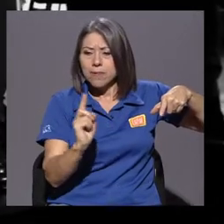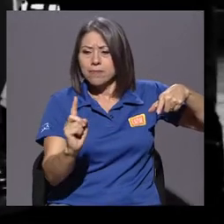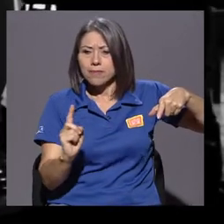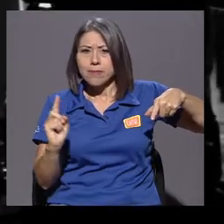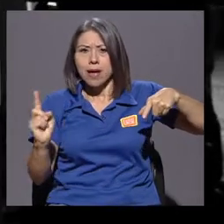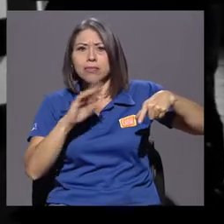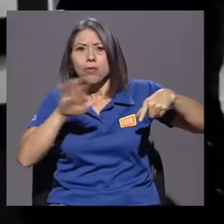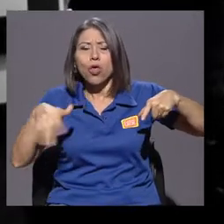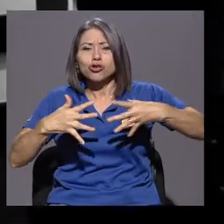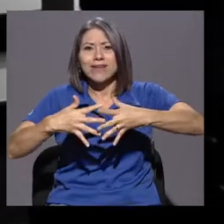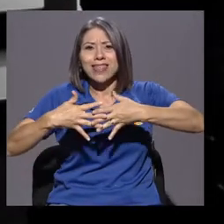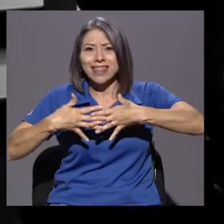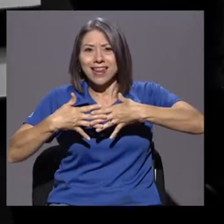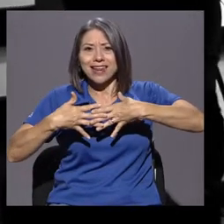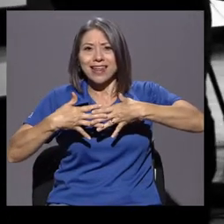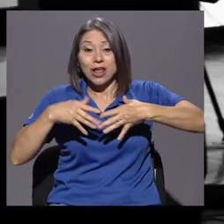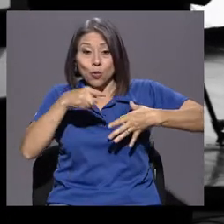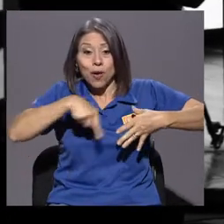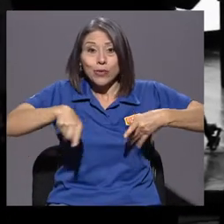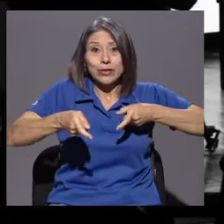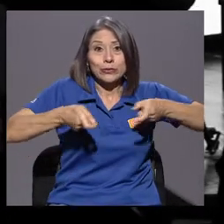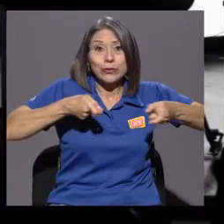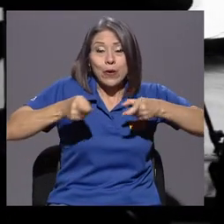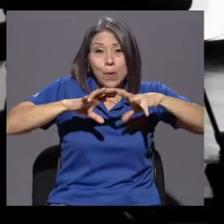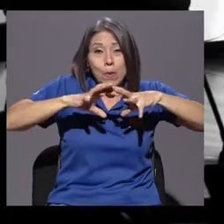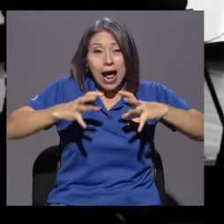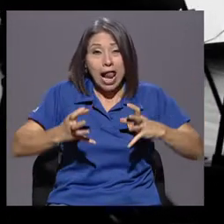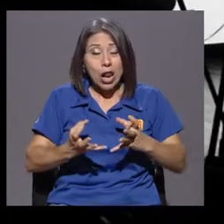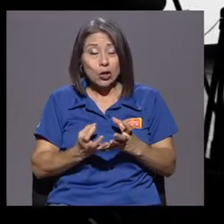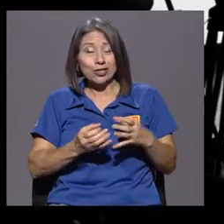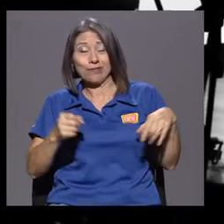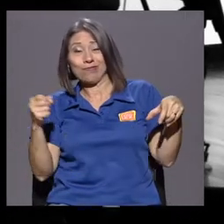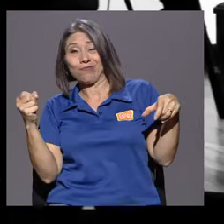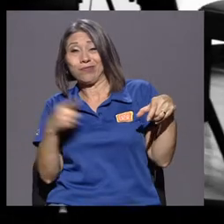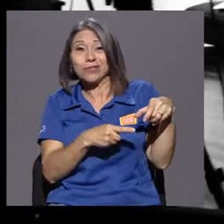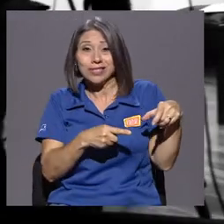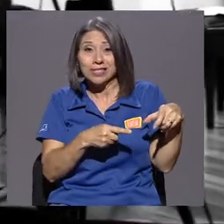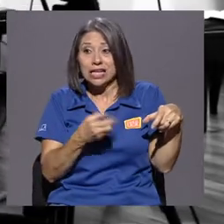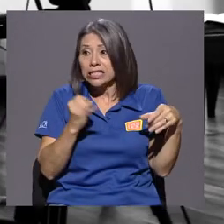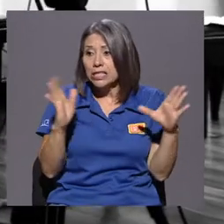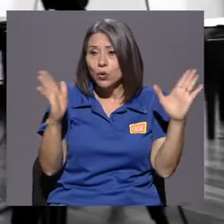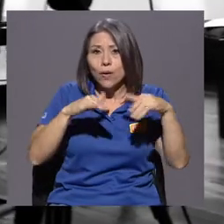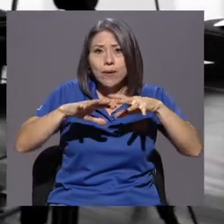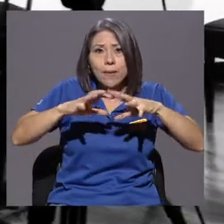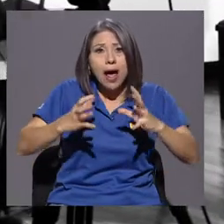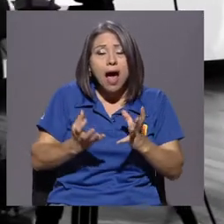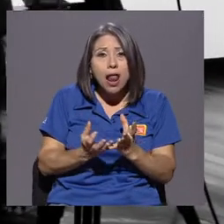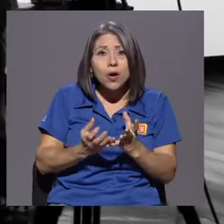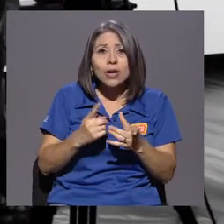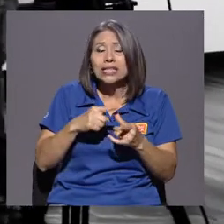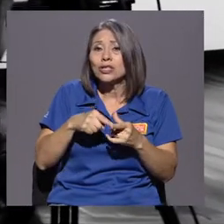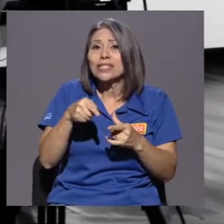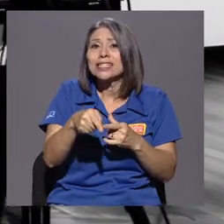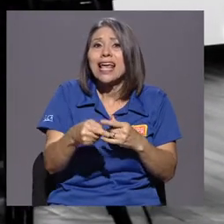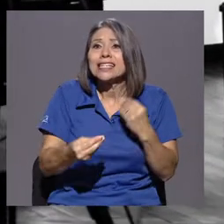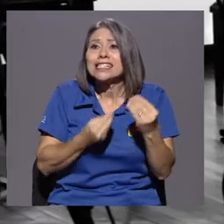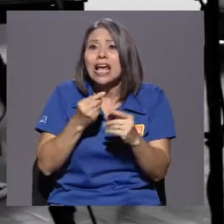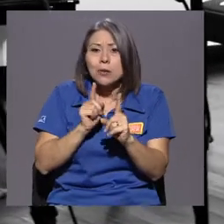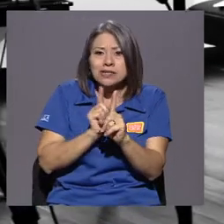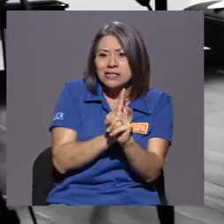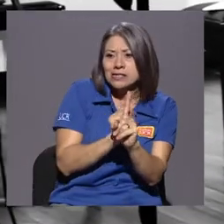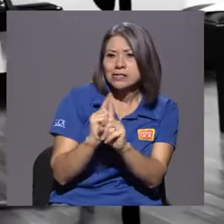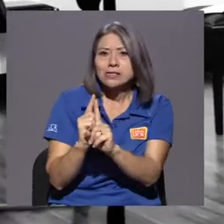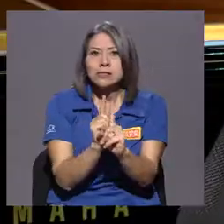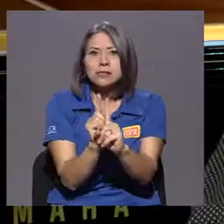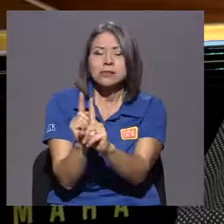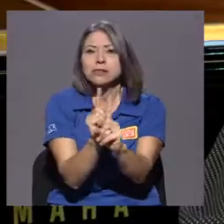defender cuando tenían el balón eran avasalladores y cuando lo perdían simplemente asfixiaban al rival y no lo